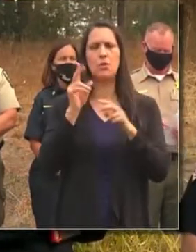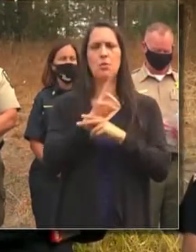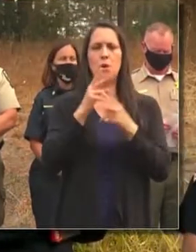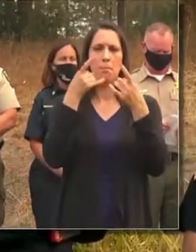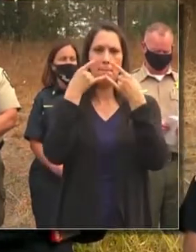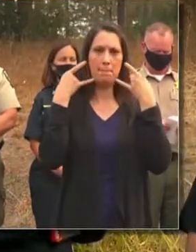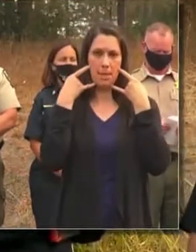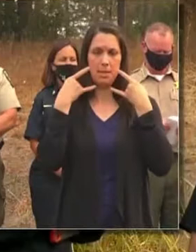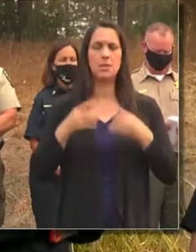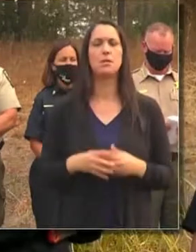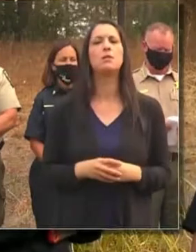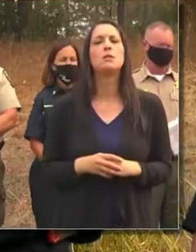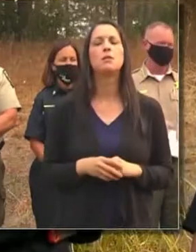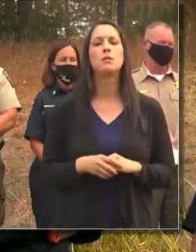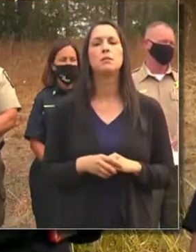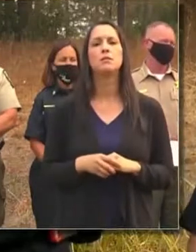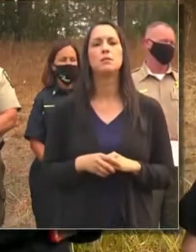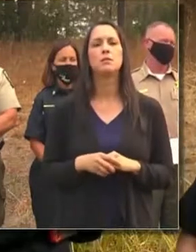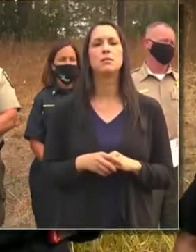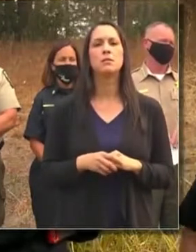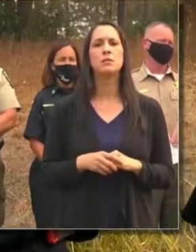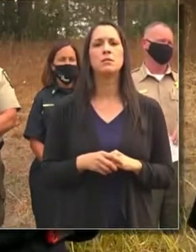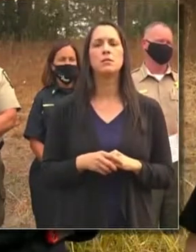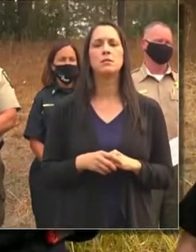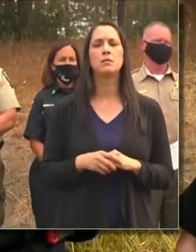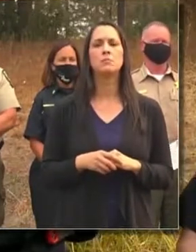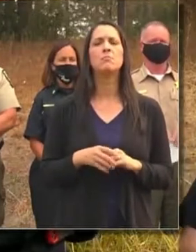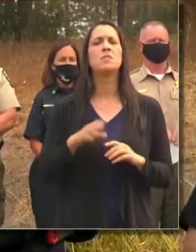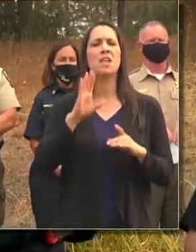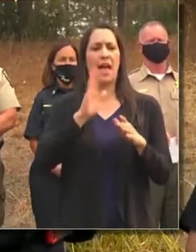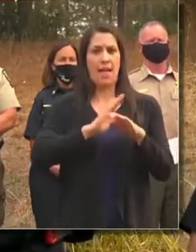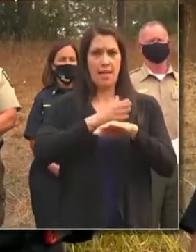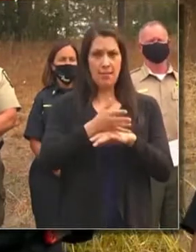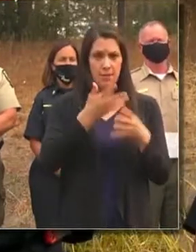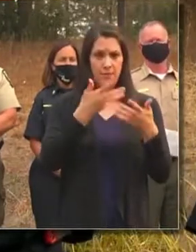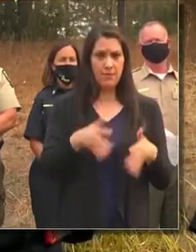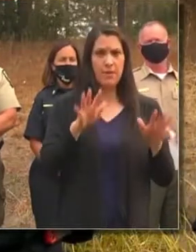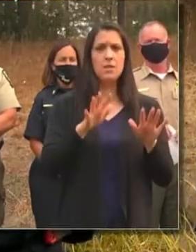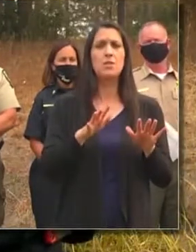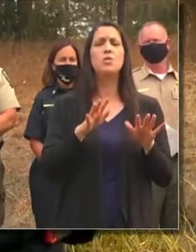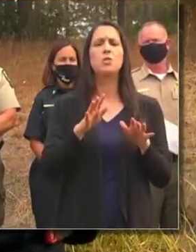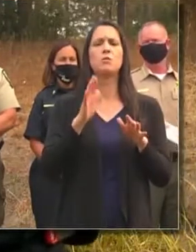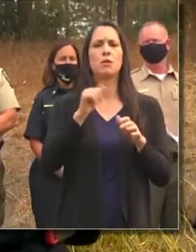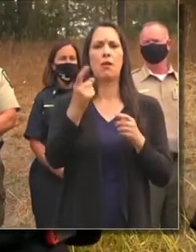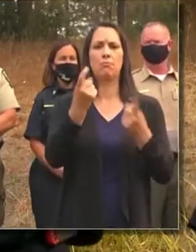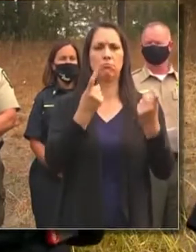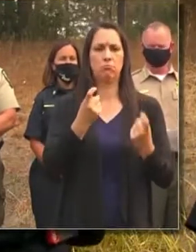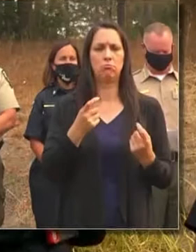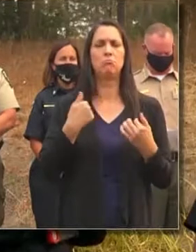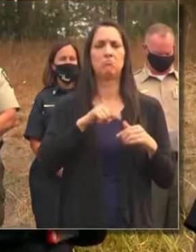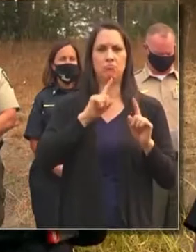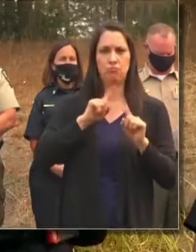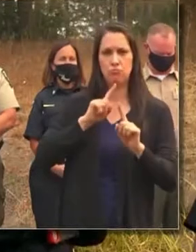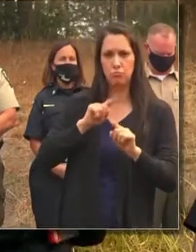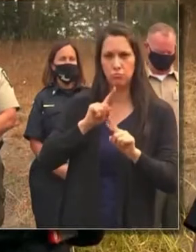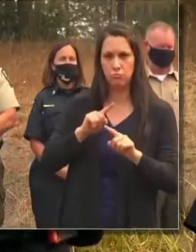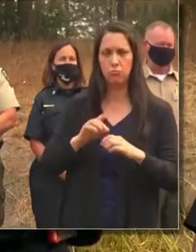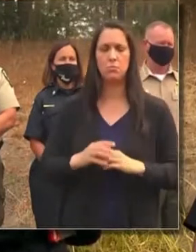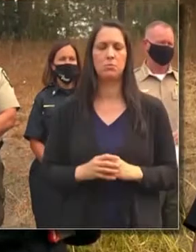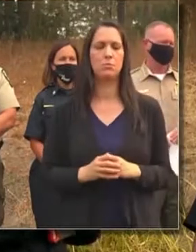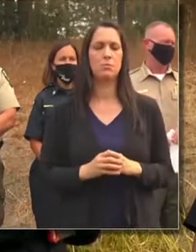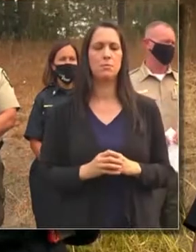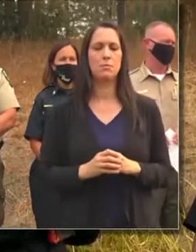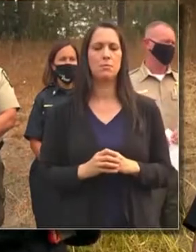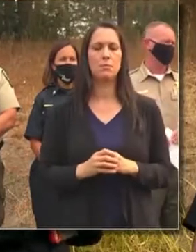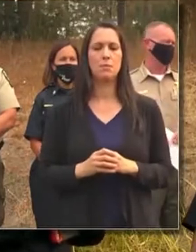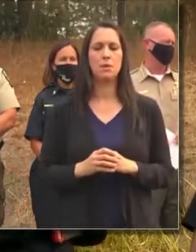distanciamiento social y máscara como siempre habrá oportunidad al final de esto para preguntas y respuestas de los representantes que estarán aquí y